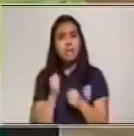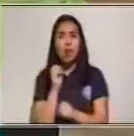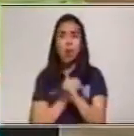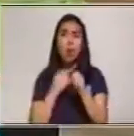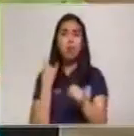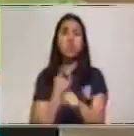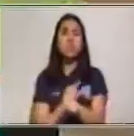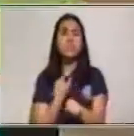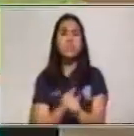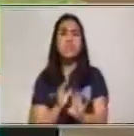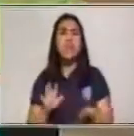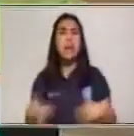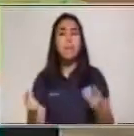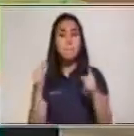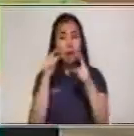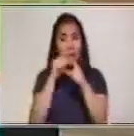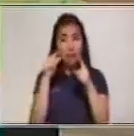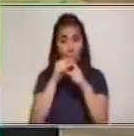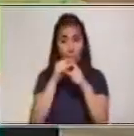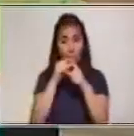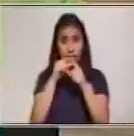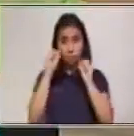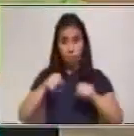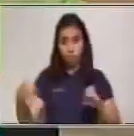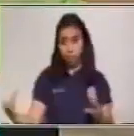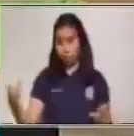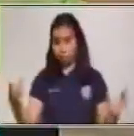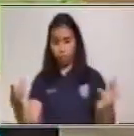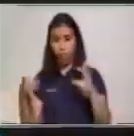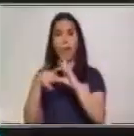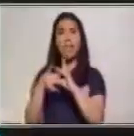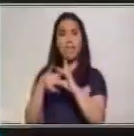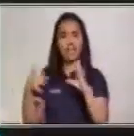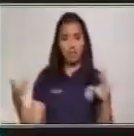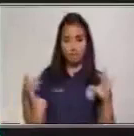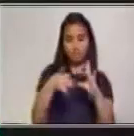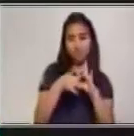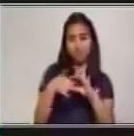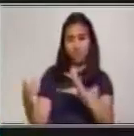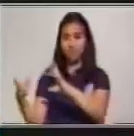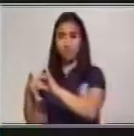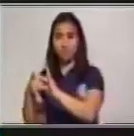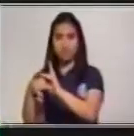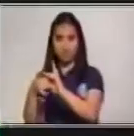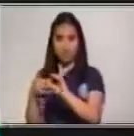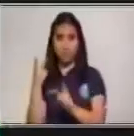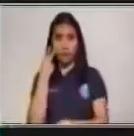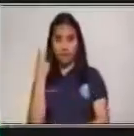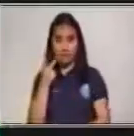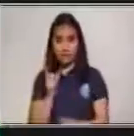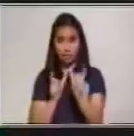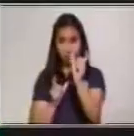enlazar esos conceptos con sus definiciones. En esta ocasión vamos a armar